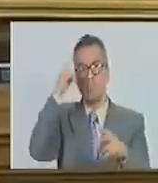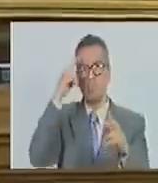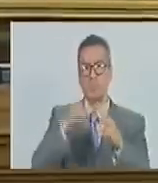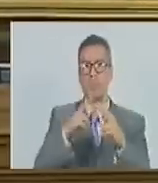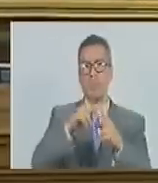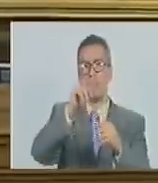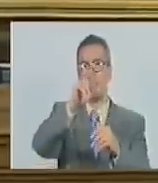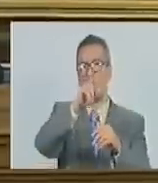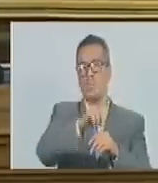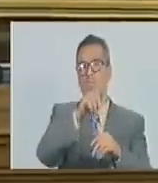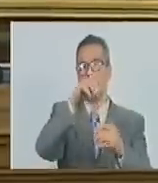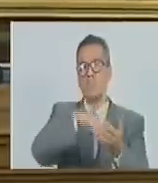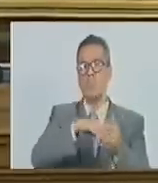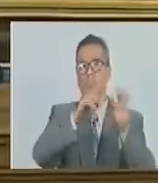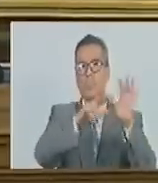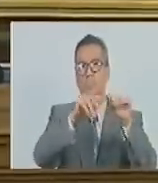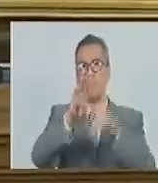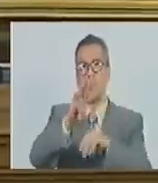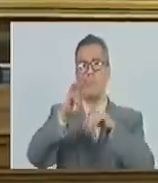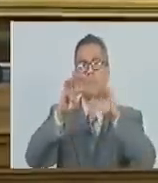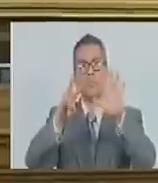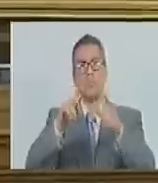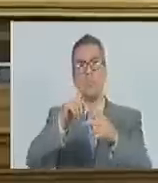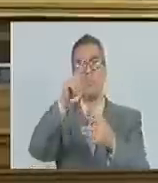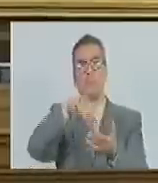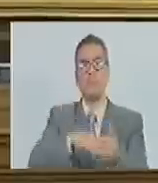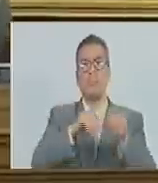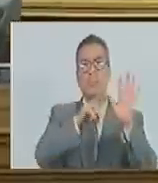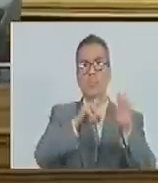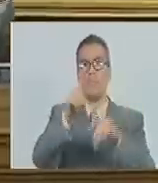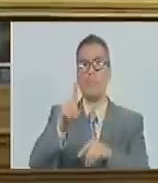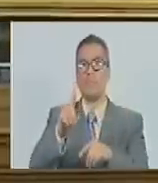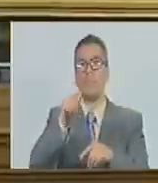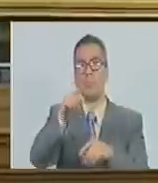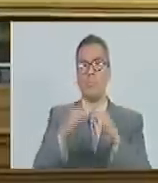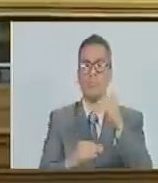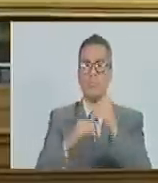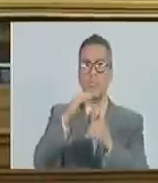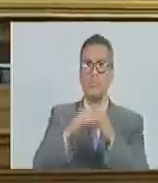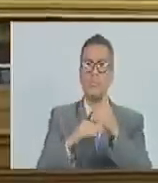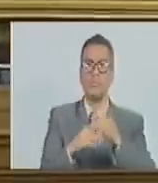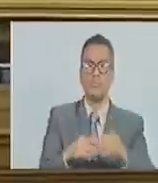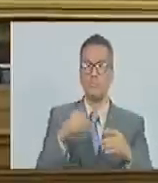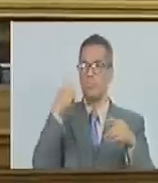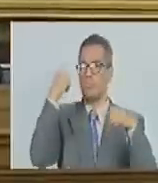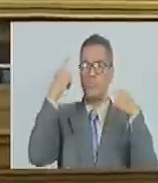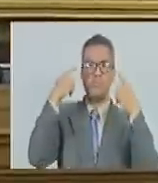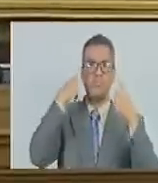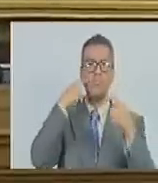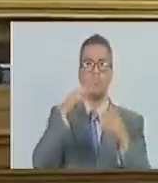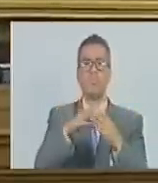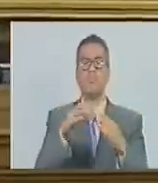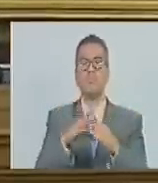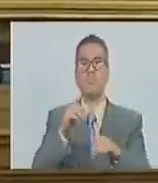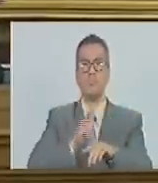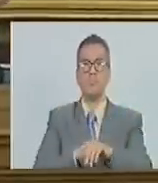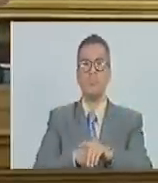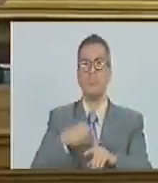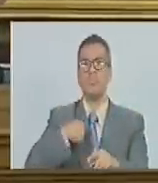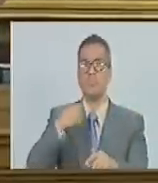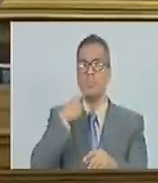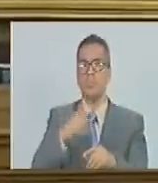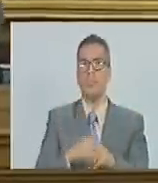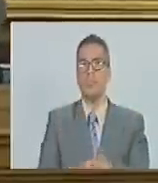el de 1848, reconozcan el de 1961, ese nivel de tontería ha llegado a la cosa, lo